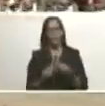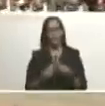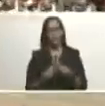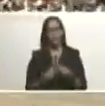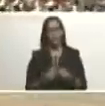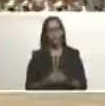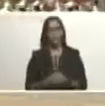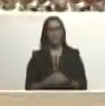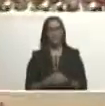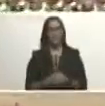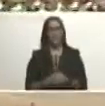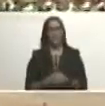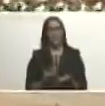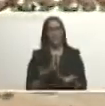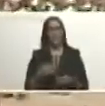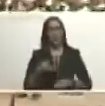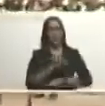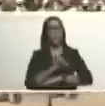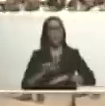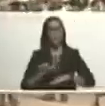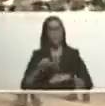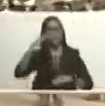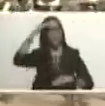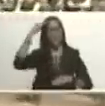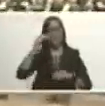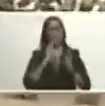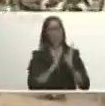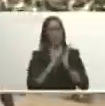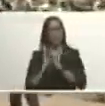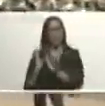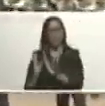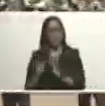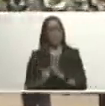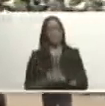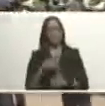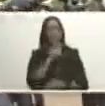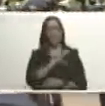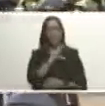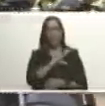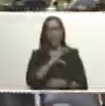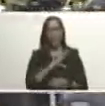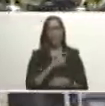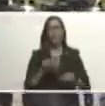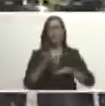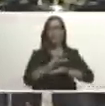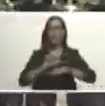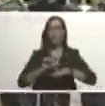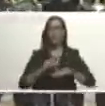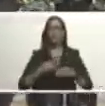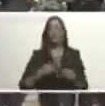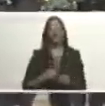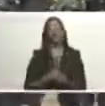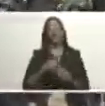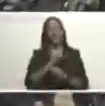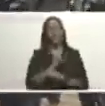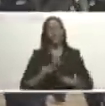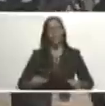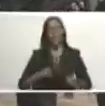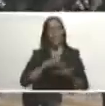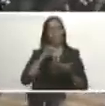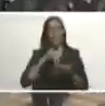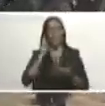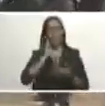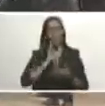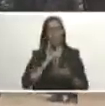Demostración de las operaciones militares ordenadas por el Comando Estratégico Operacional de la Fuerza Armada Nacional Bolivariana por parte